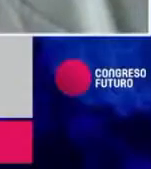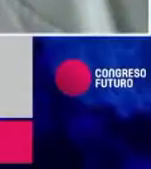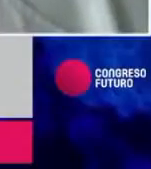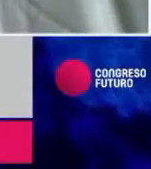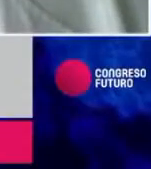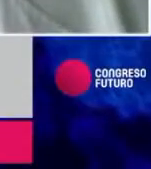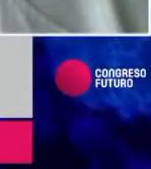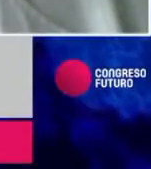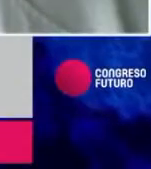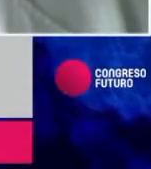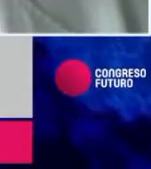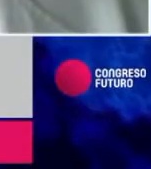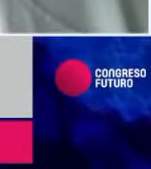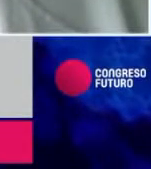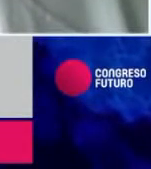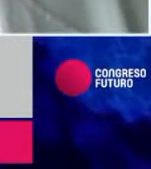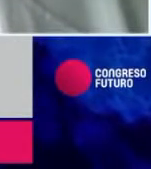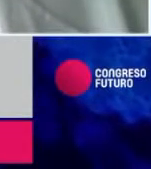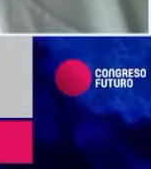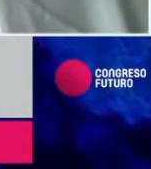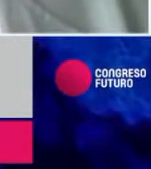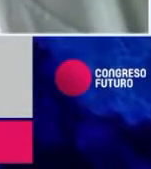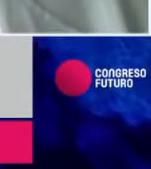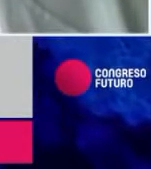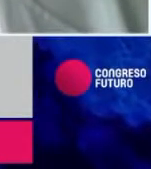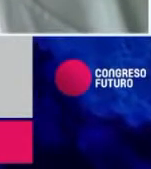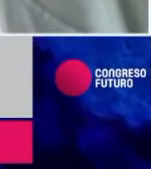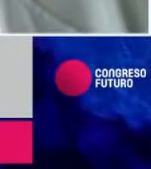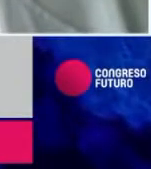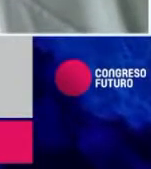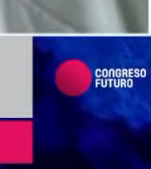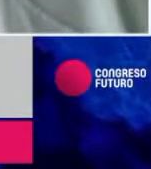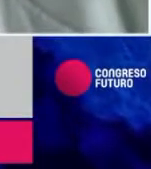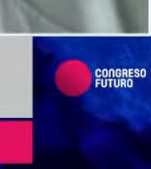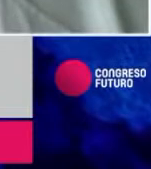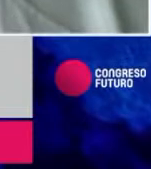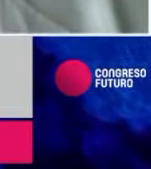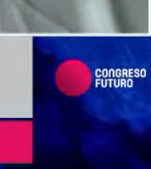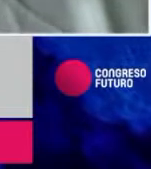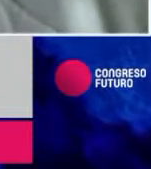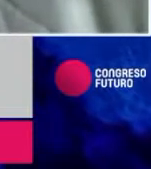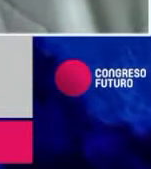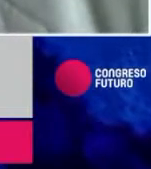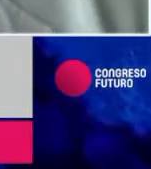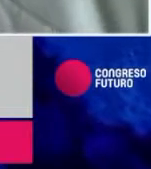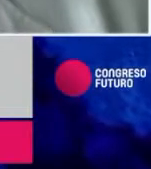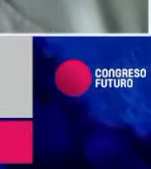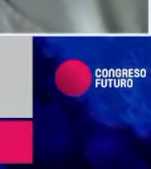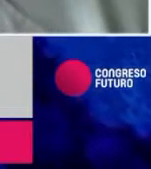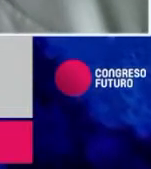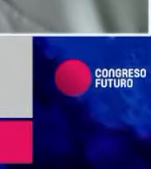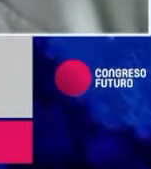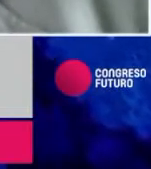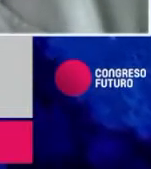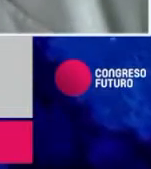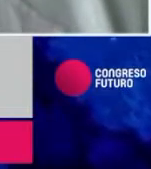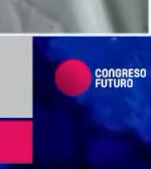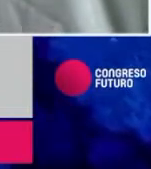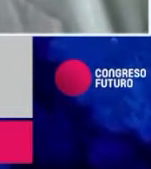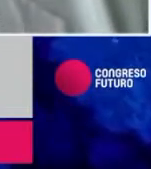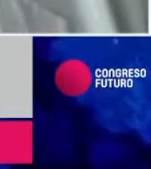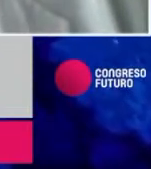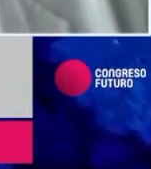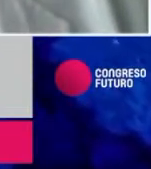Cómo funciona el cerebro, por ejemplo. Había una charla, curiosamente una de las charlas que más me gustaron en general,